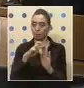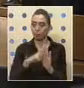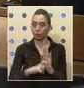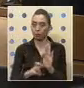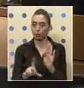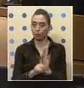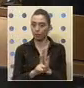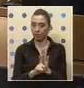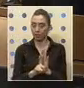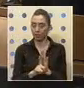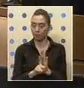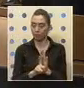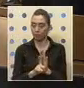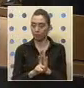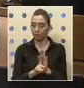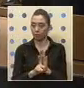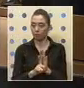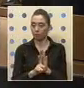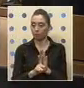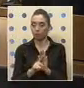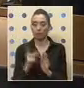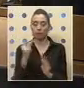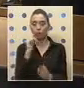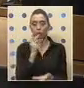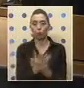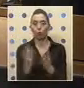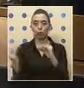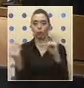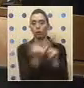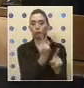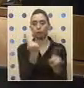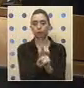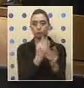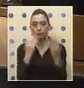ley, no ha habido espacios de diálogo.